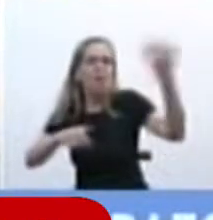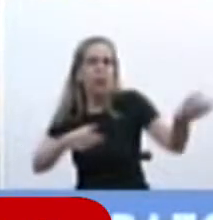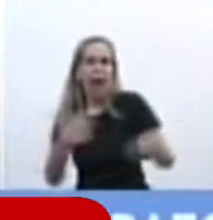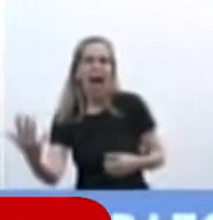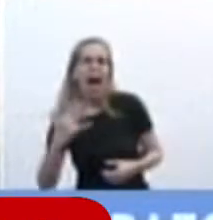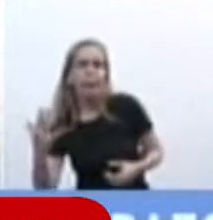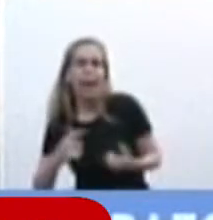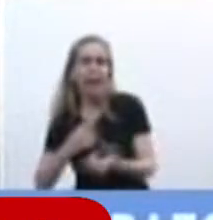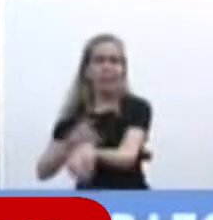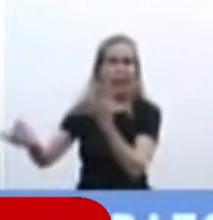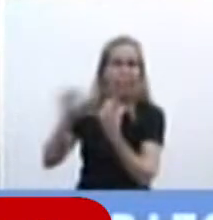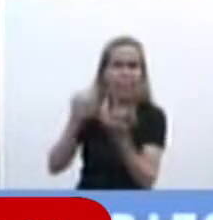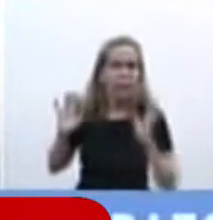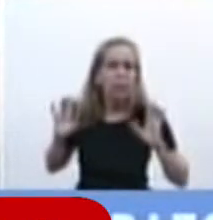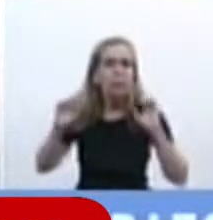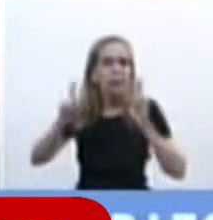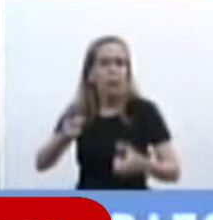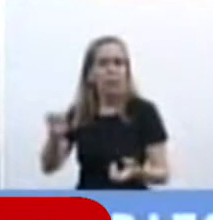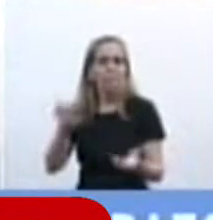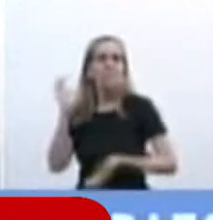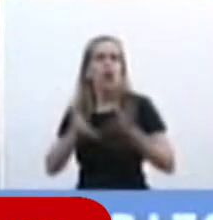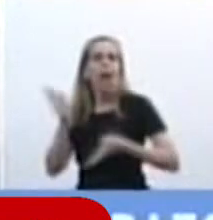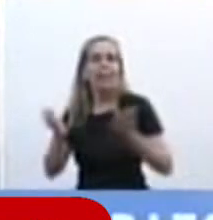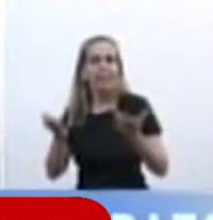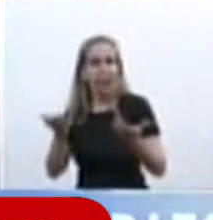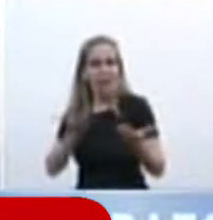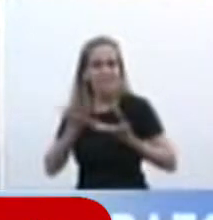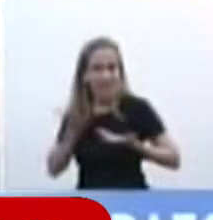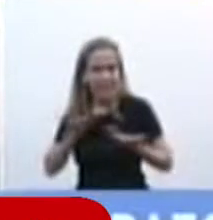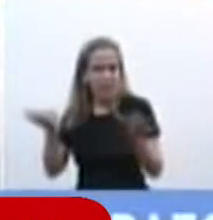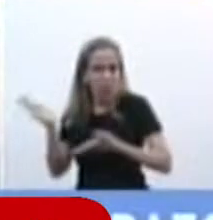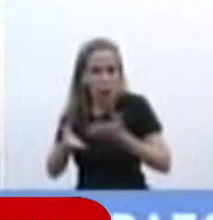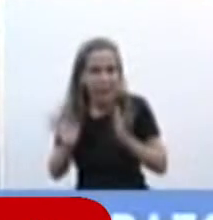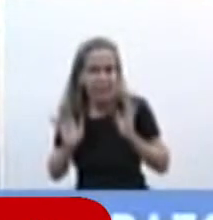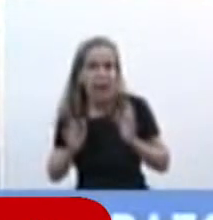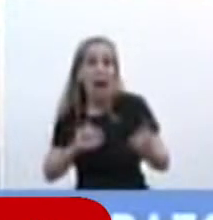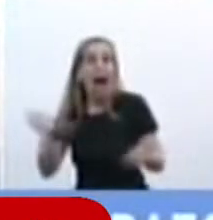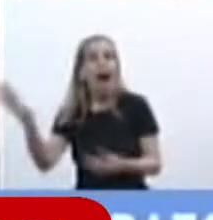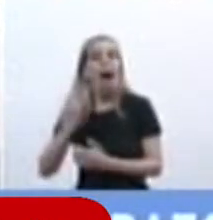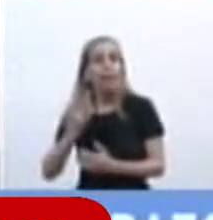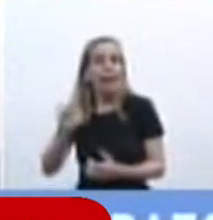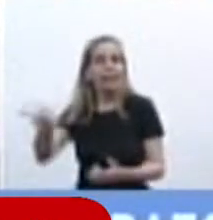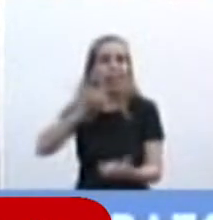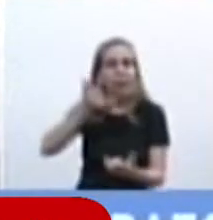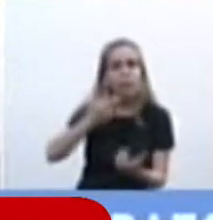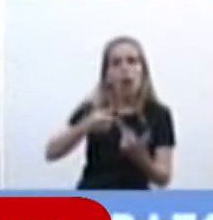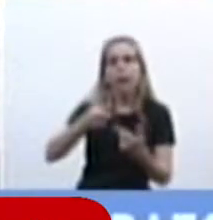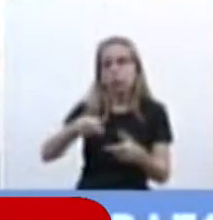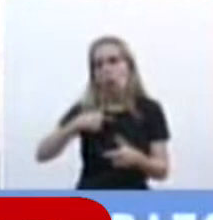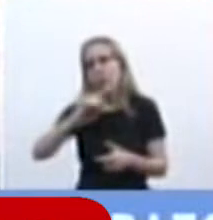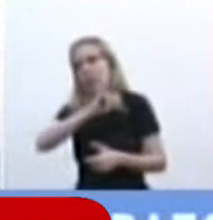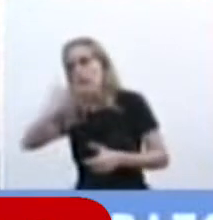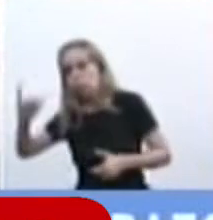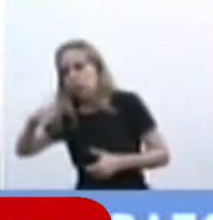mi caso personal fueron tan explícitas que tuve que denunciarlas y cambiar mi número telefónico. A la par de